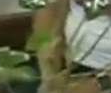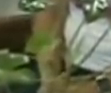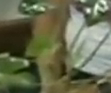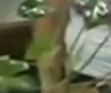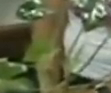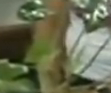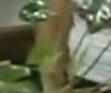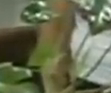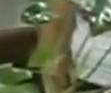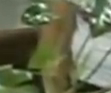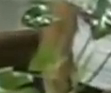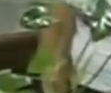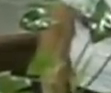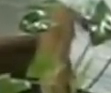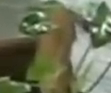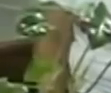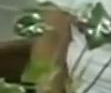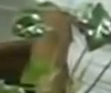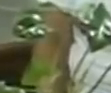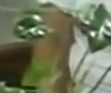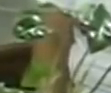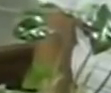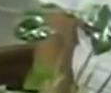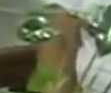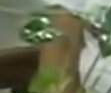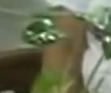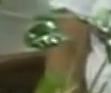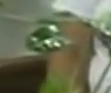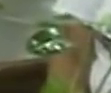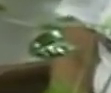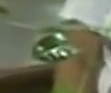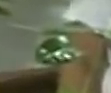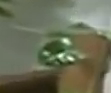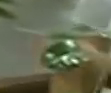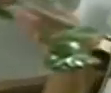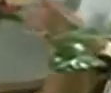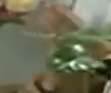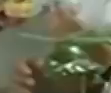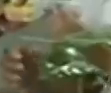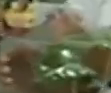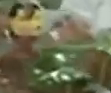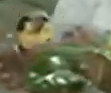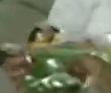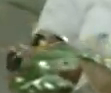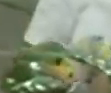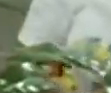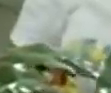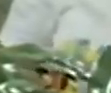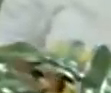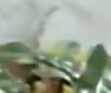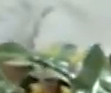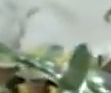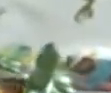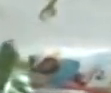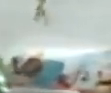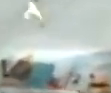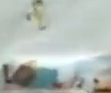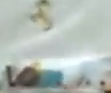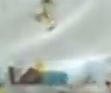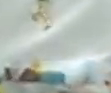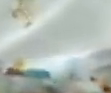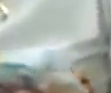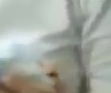la jefa de la casa, a Yamilet Arboleda. Le entregamos su llave y al